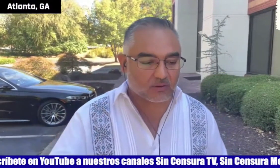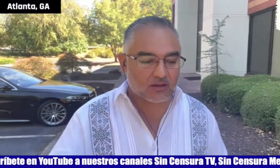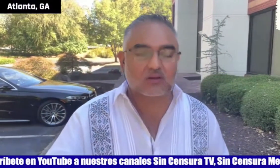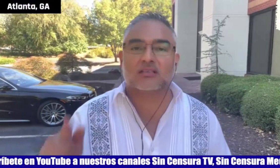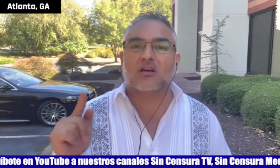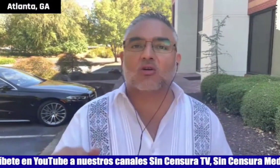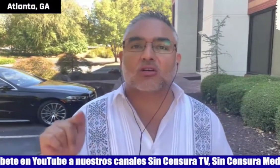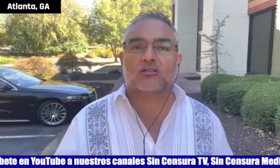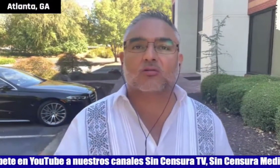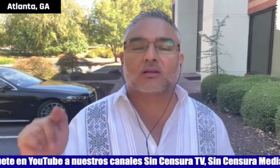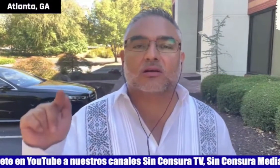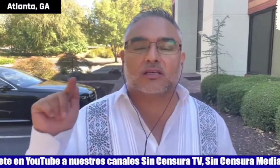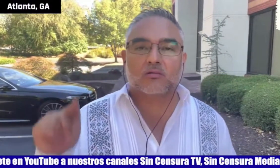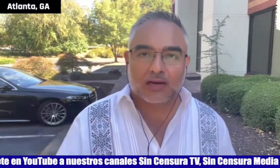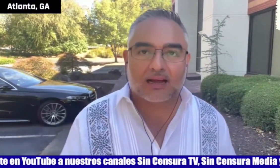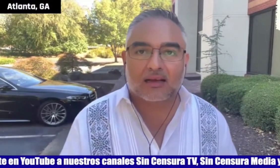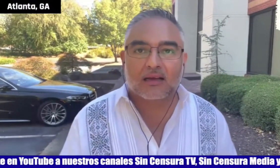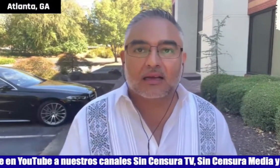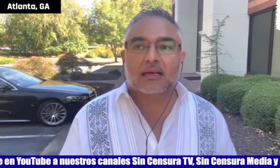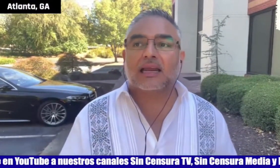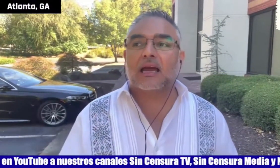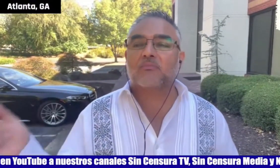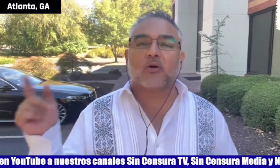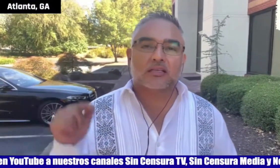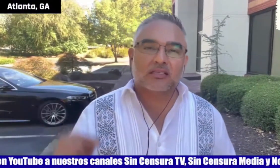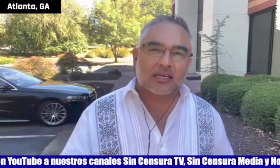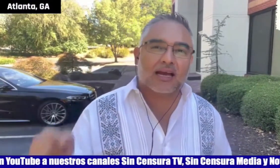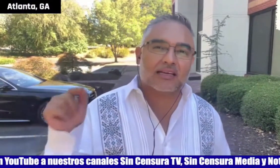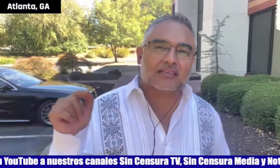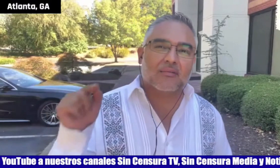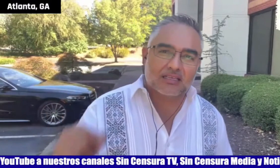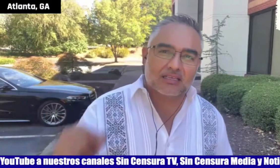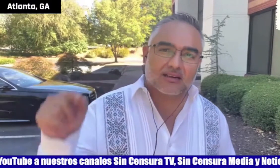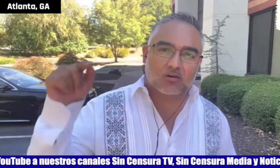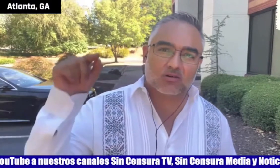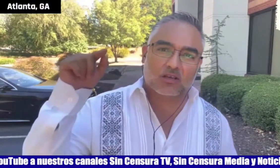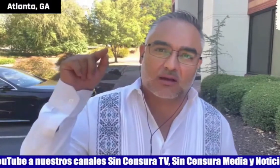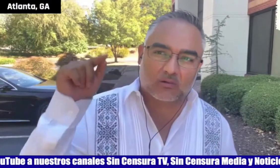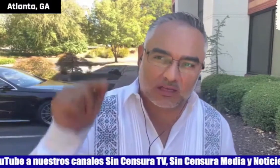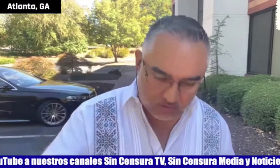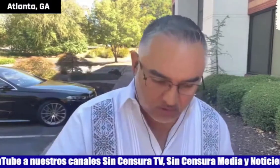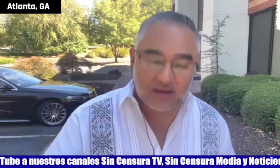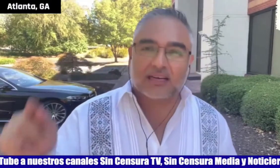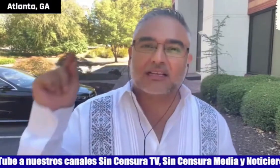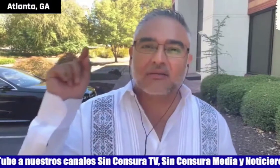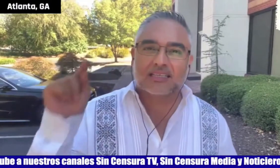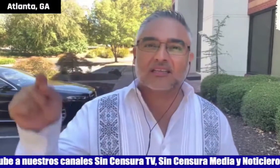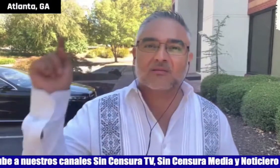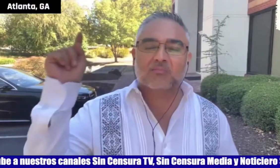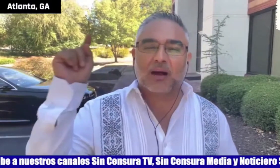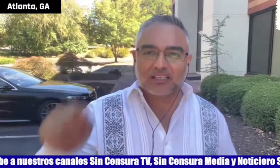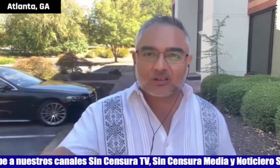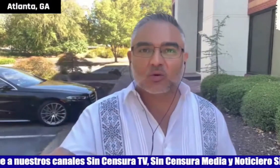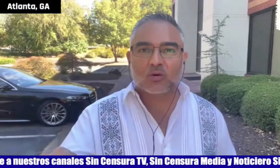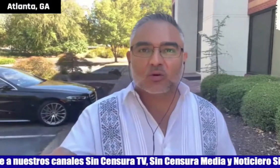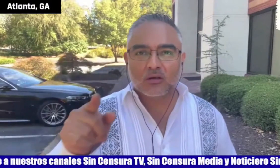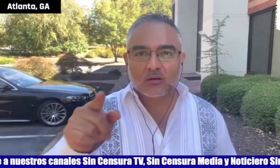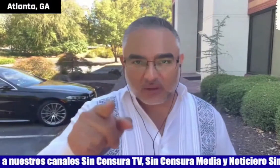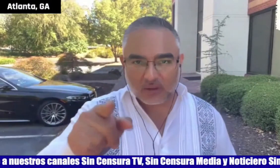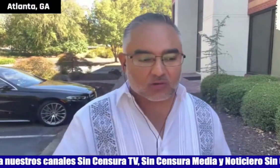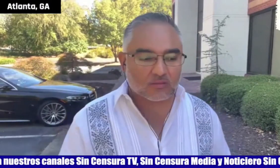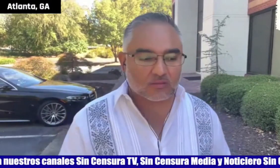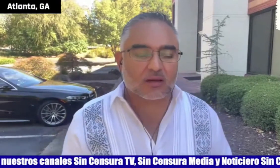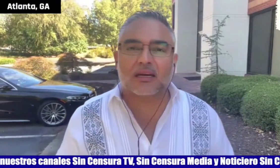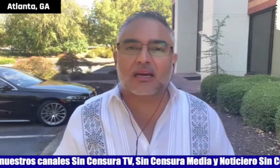López Obrador está en lo correcto cuando asegura que la hipocresía es la base del conservadurismo, es la base del panismo.